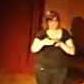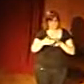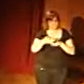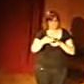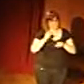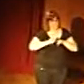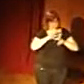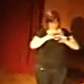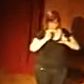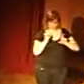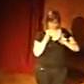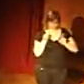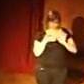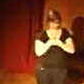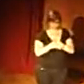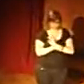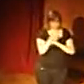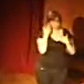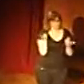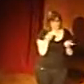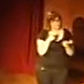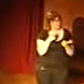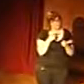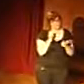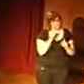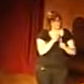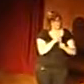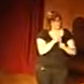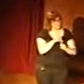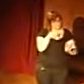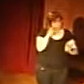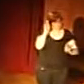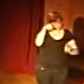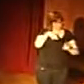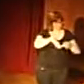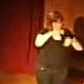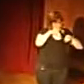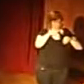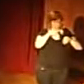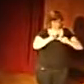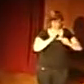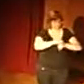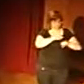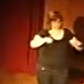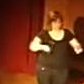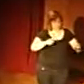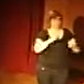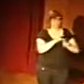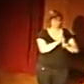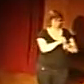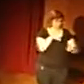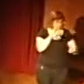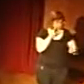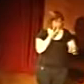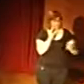tipo de pinturas eh va a perpetuar esta visión clasicista del monumento de la de la vista Monumental o de